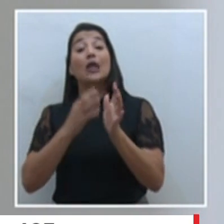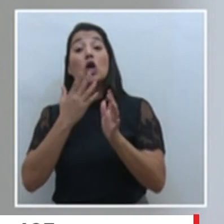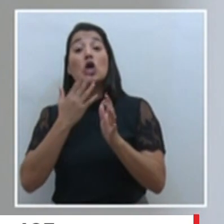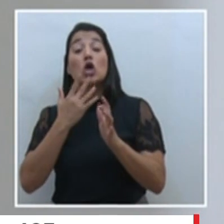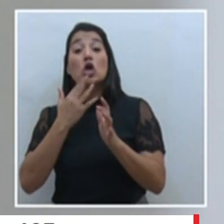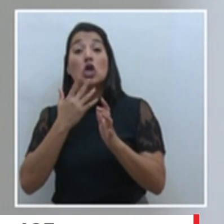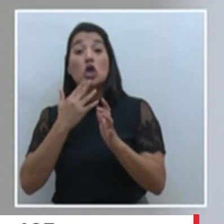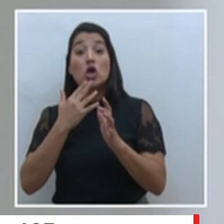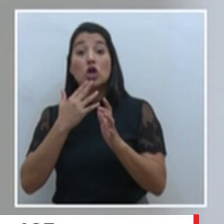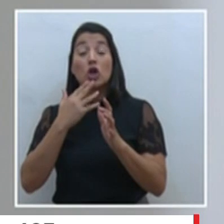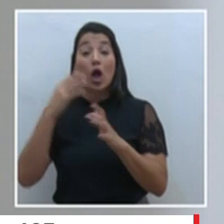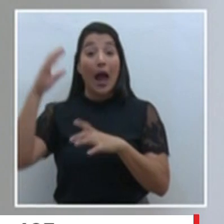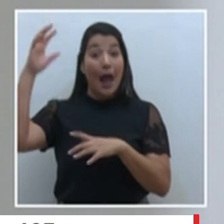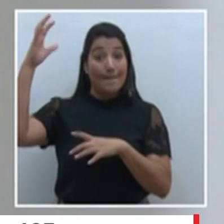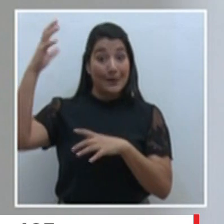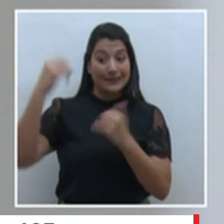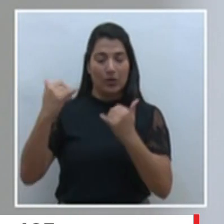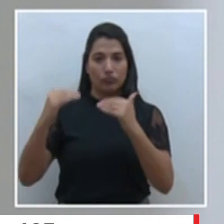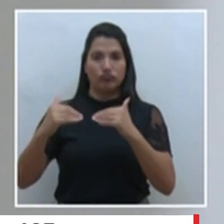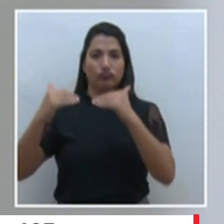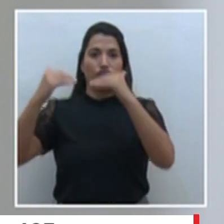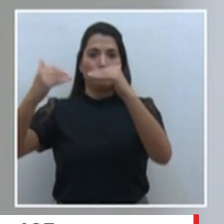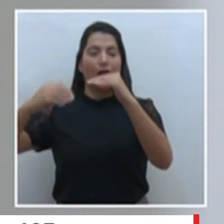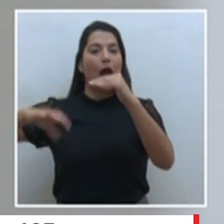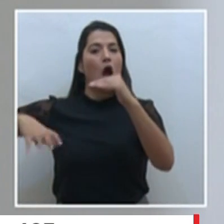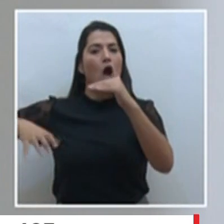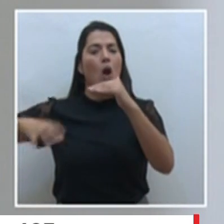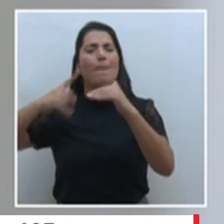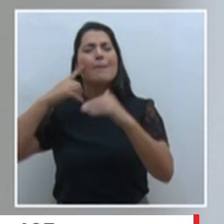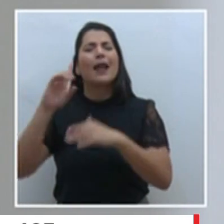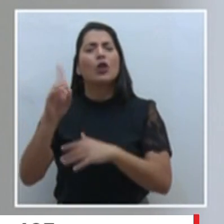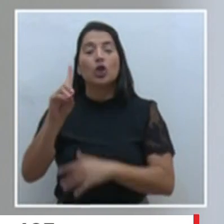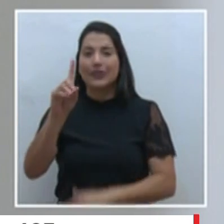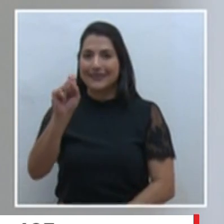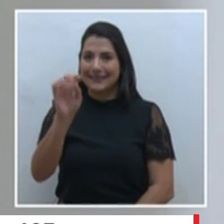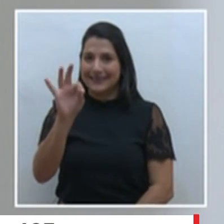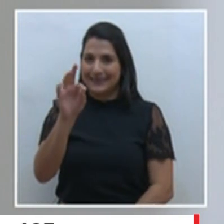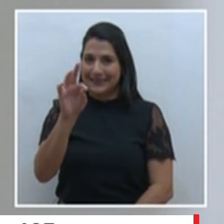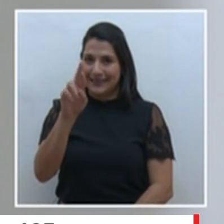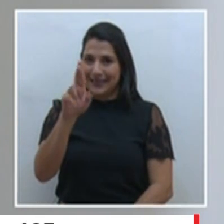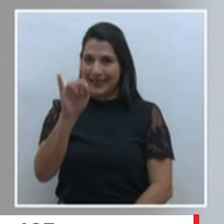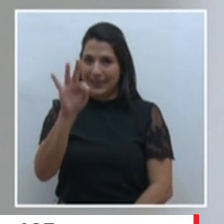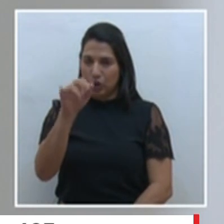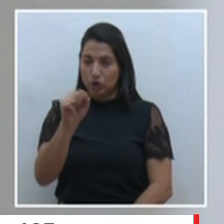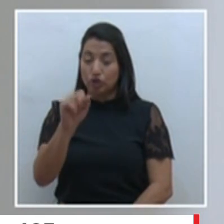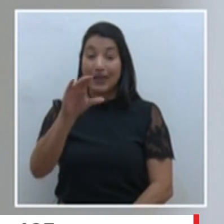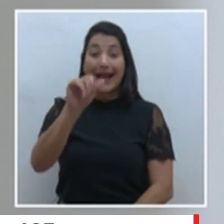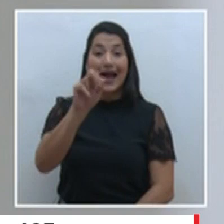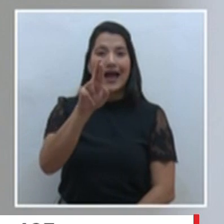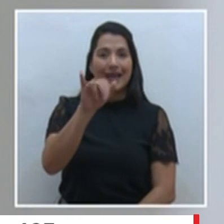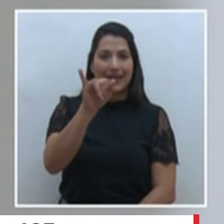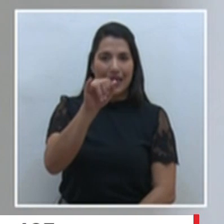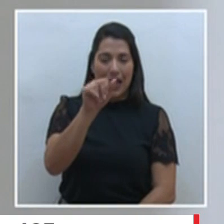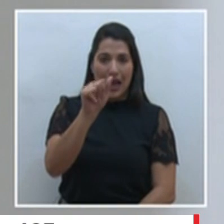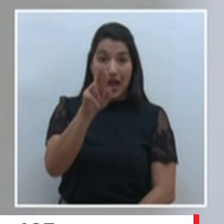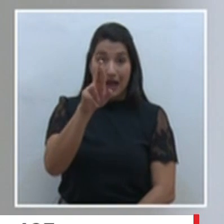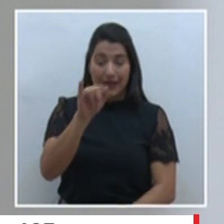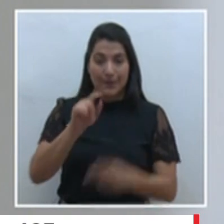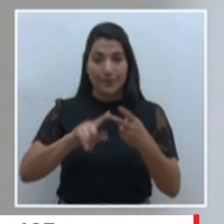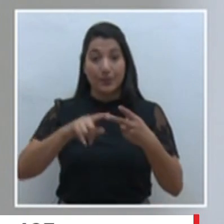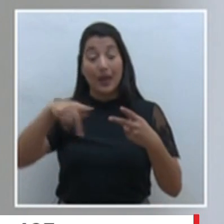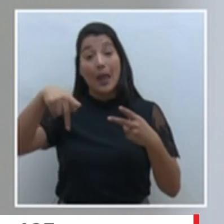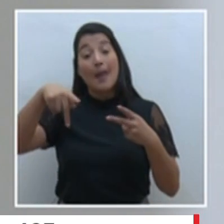un nivel de alerta anaranjada para los distritos de Cariari, en el cantón de Pocosí, el distrito de